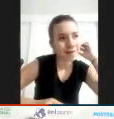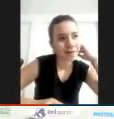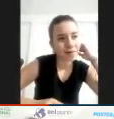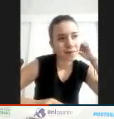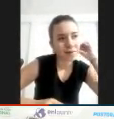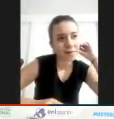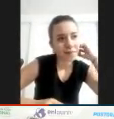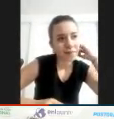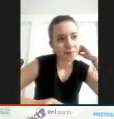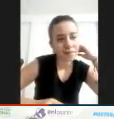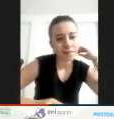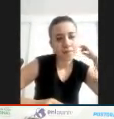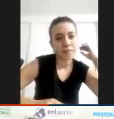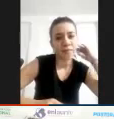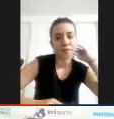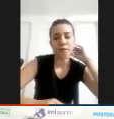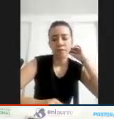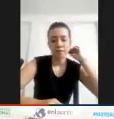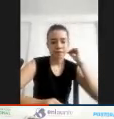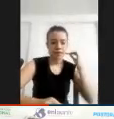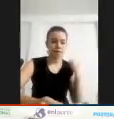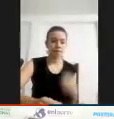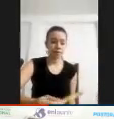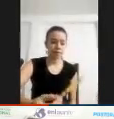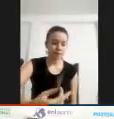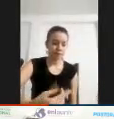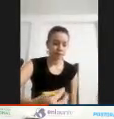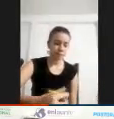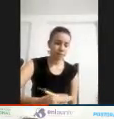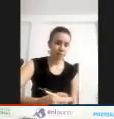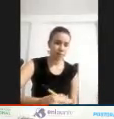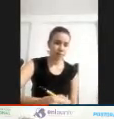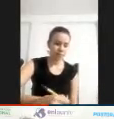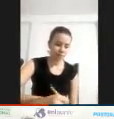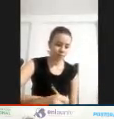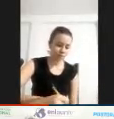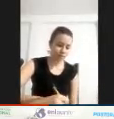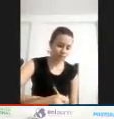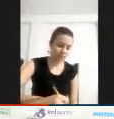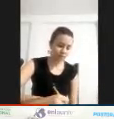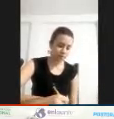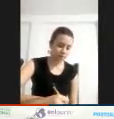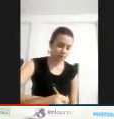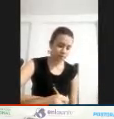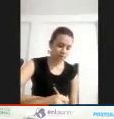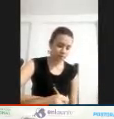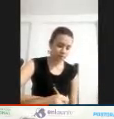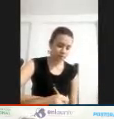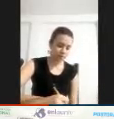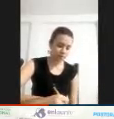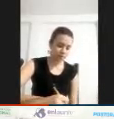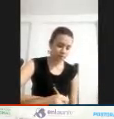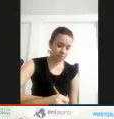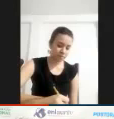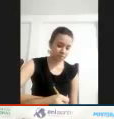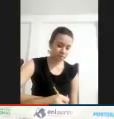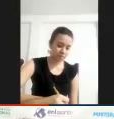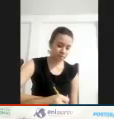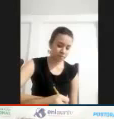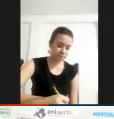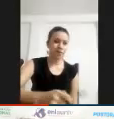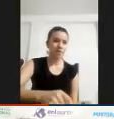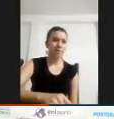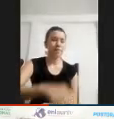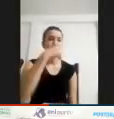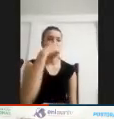autenticar un documento o el registrador al protocolizar un documento, la confianza que transmite el funcionario con ocasión al documento allí,